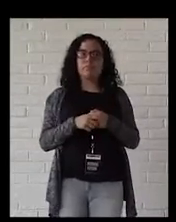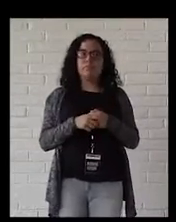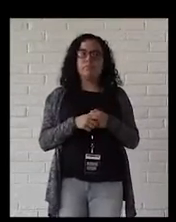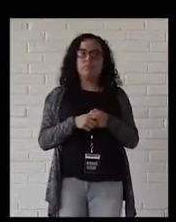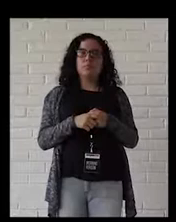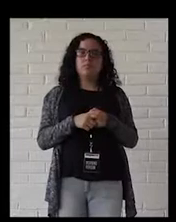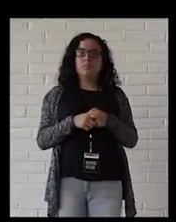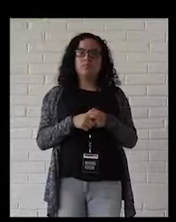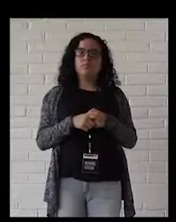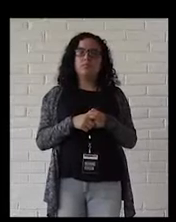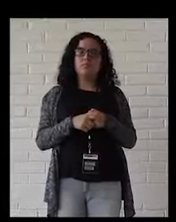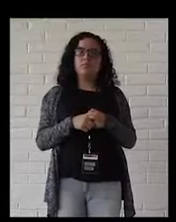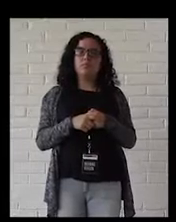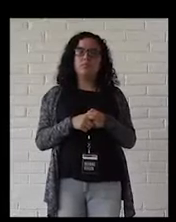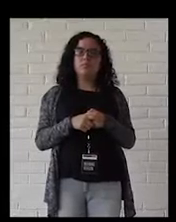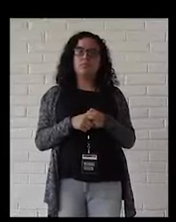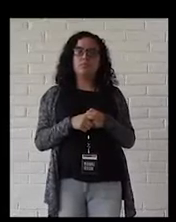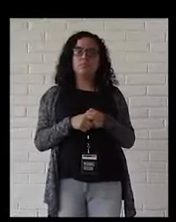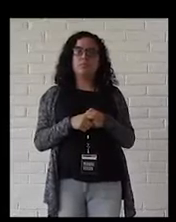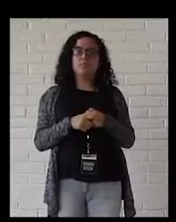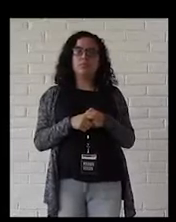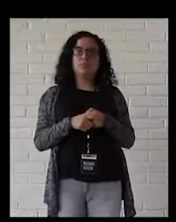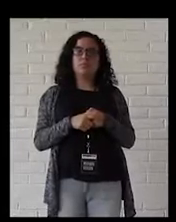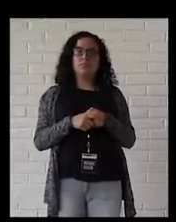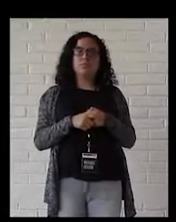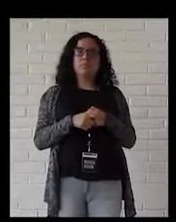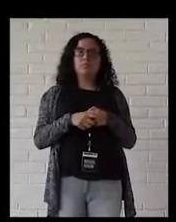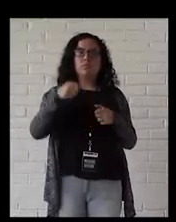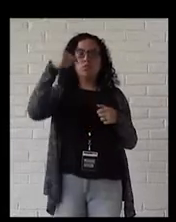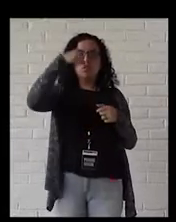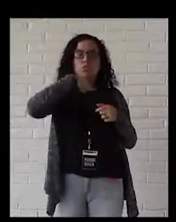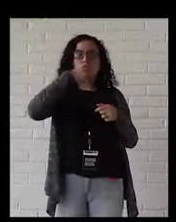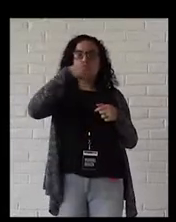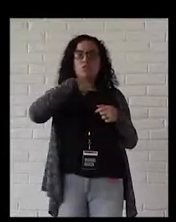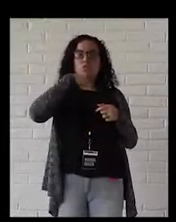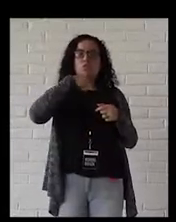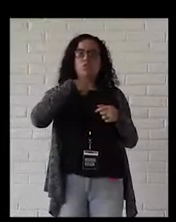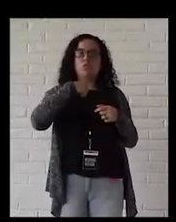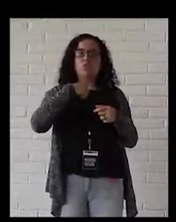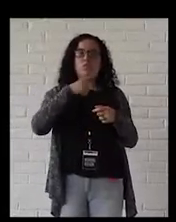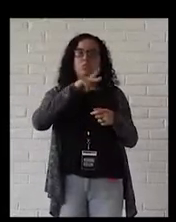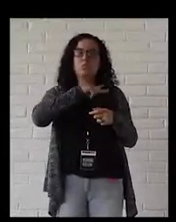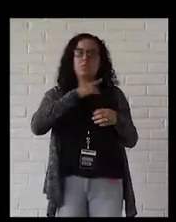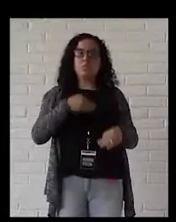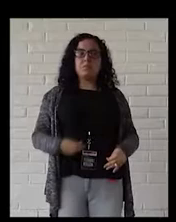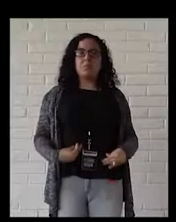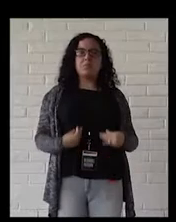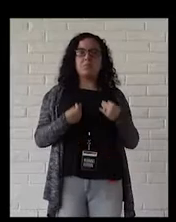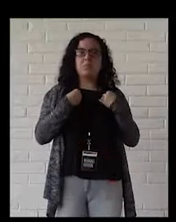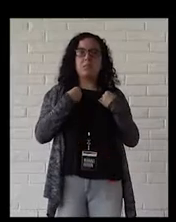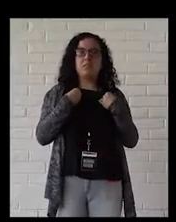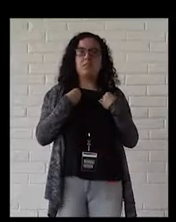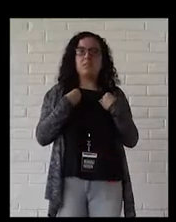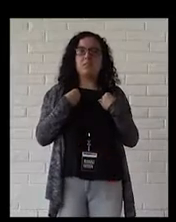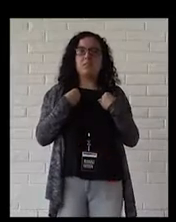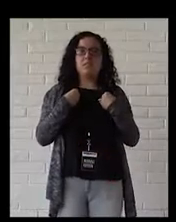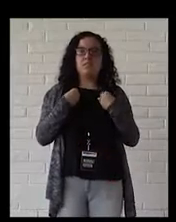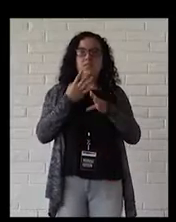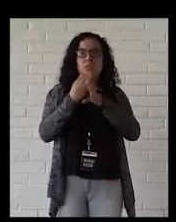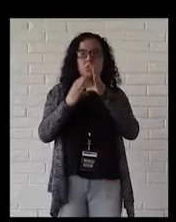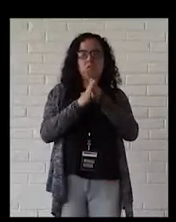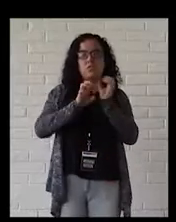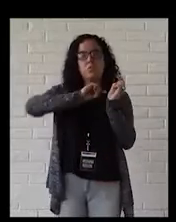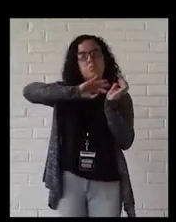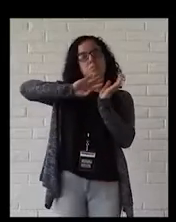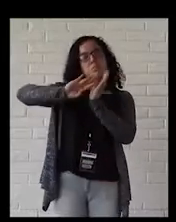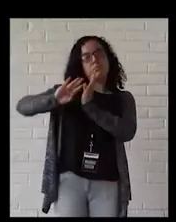Y fue aquí donde, bueno, en este momento yo dejé todo en la vida, de lo que estaba pasando en ese momento, dejé